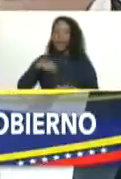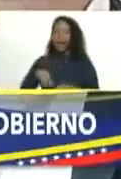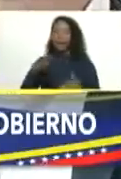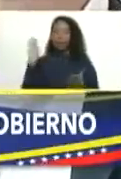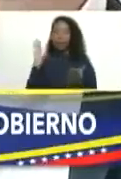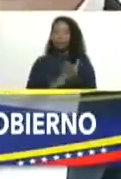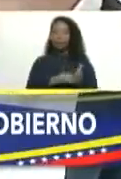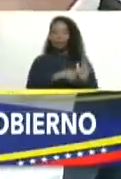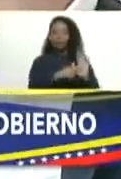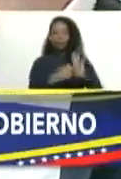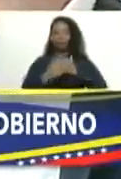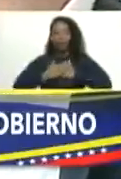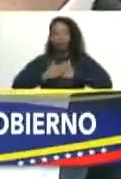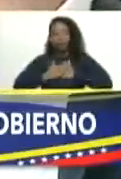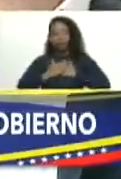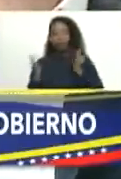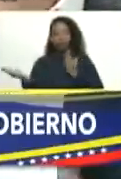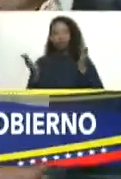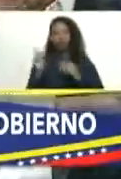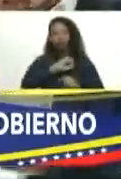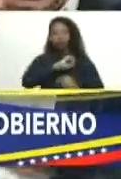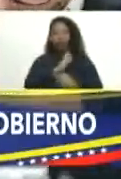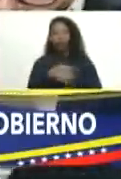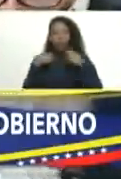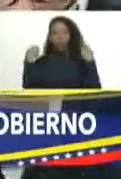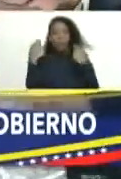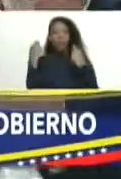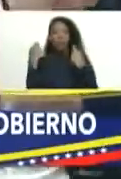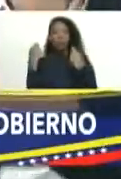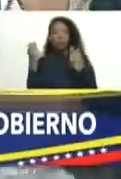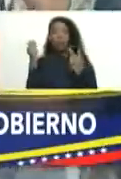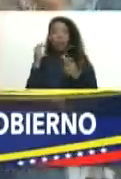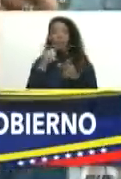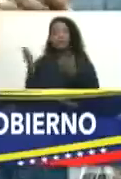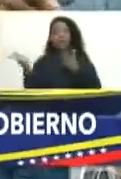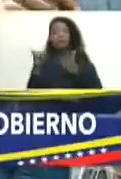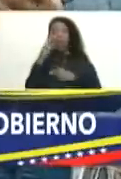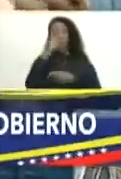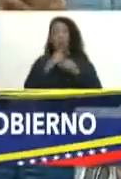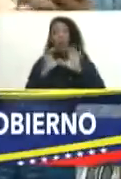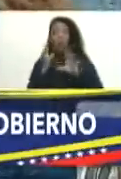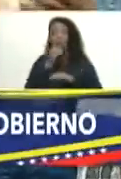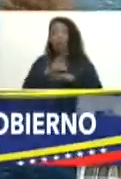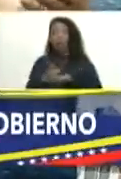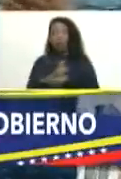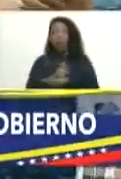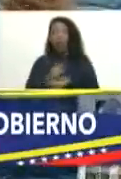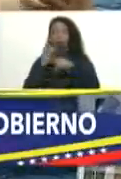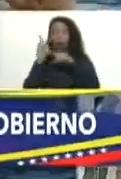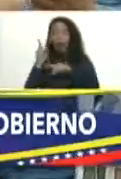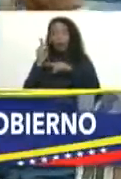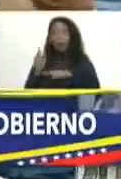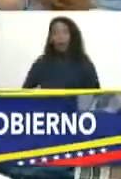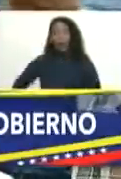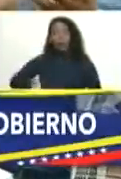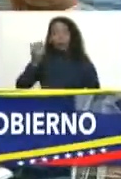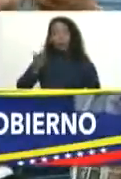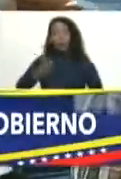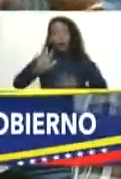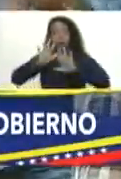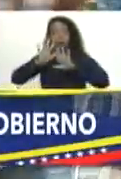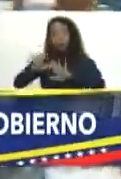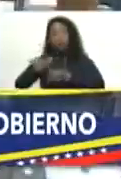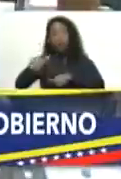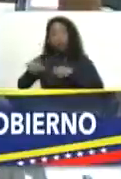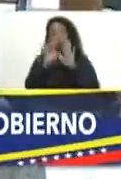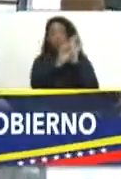al servicio del poder popular, tienen que ponerse al servicio del 1x10 del buen gobierno. Esa es la prioridad de esta etapa